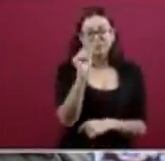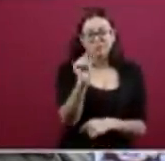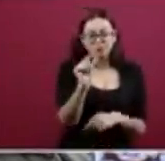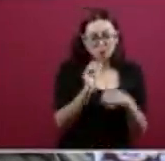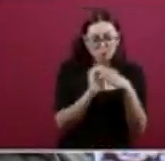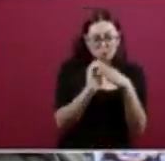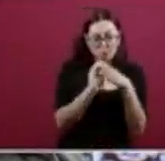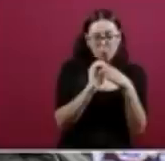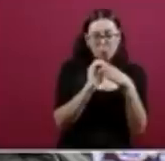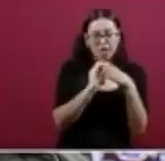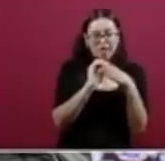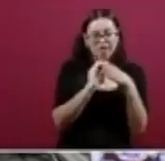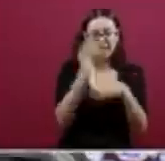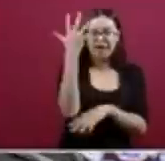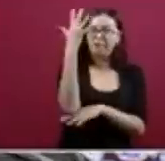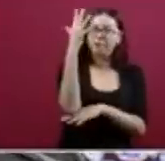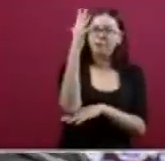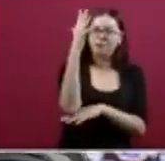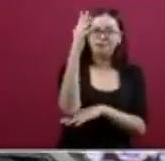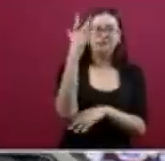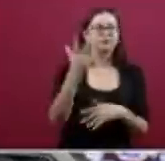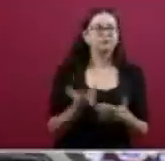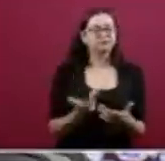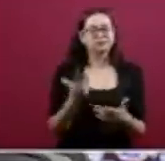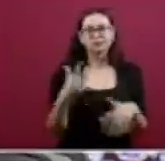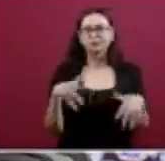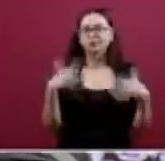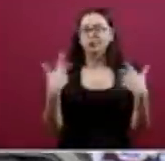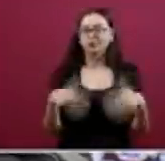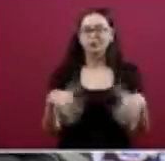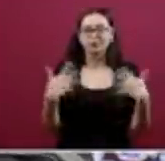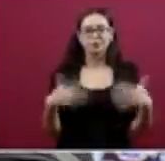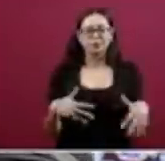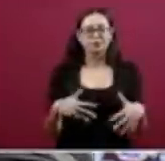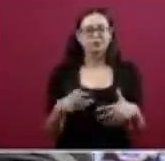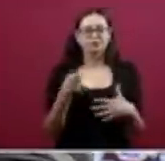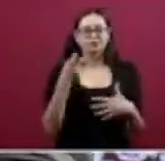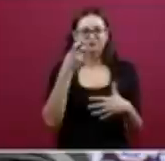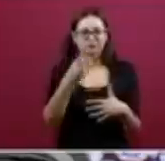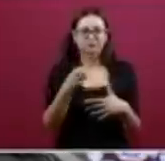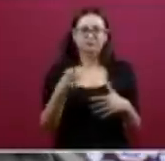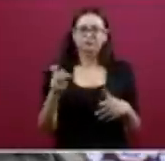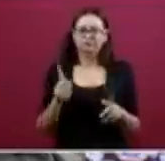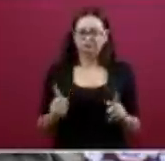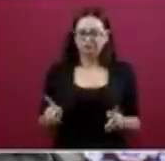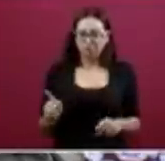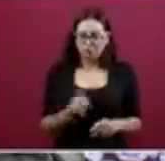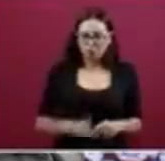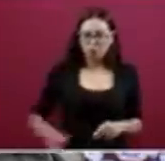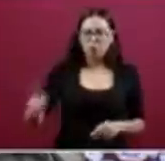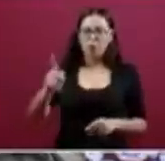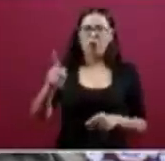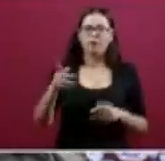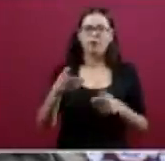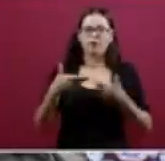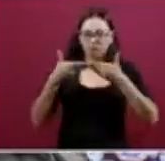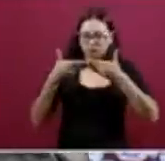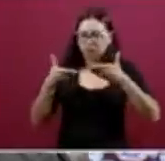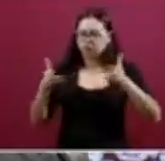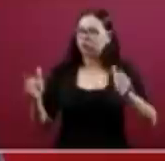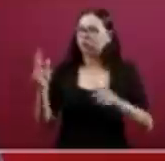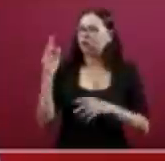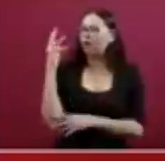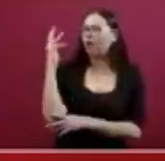y adornar los pueblos con bugambilia, las entradas de los pueblos, y